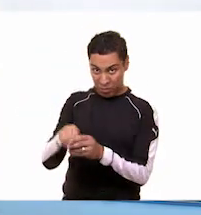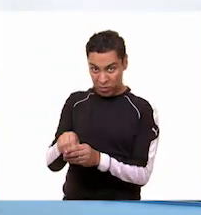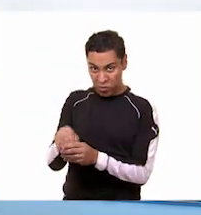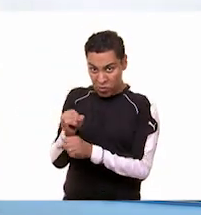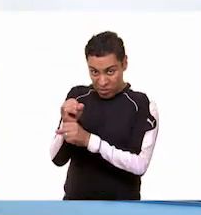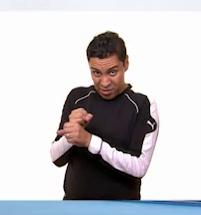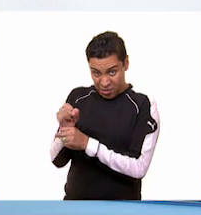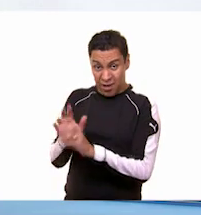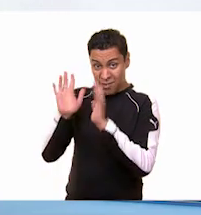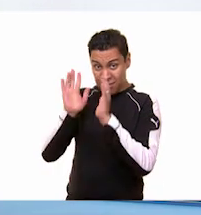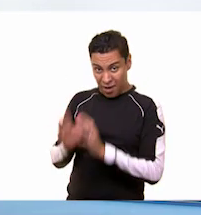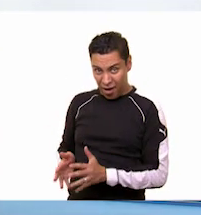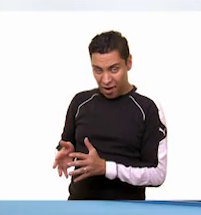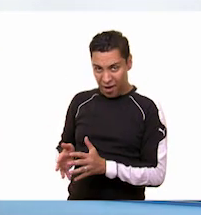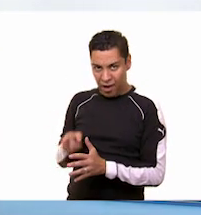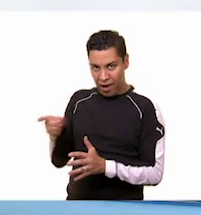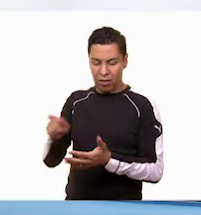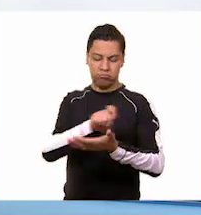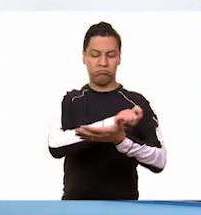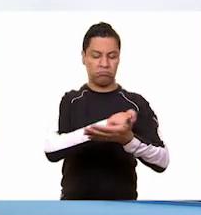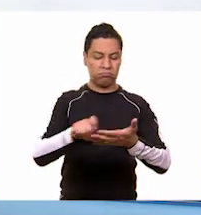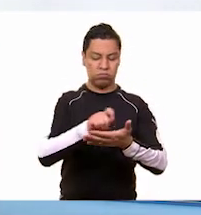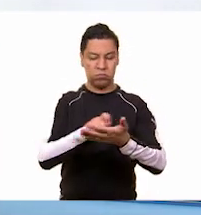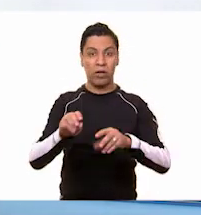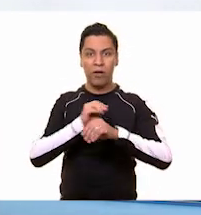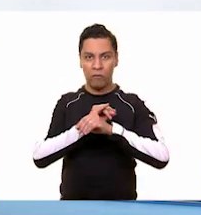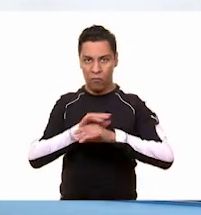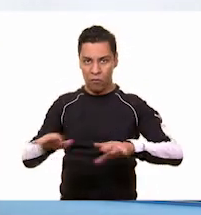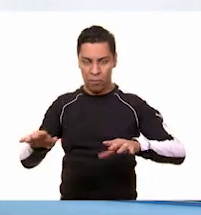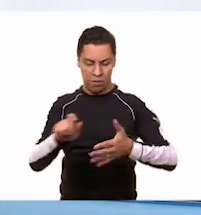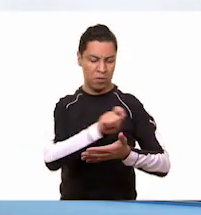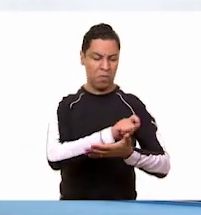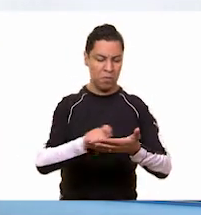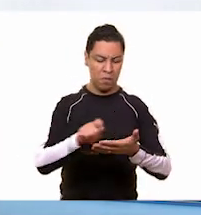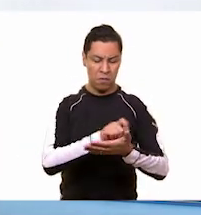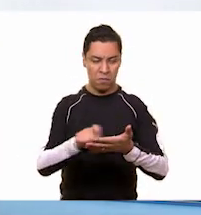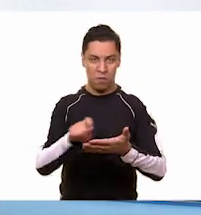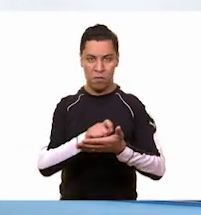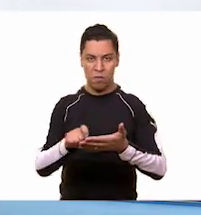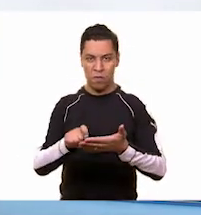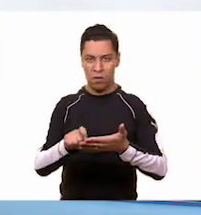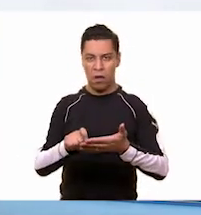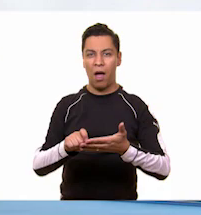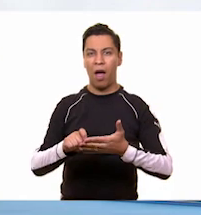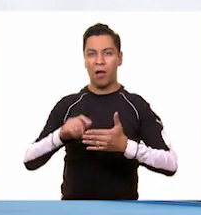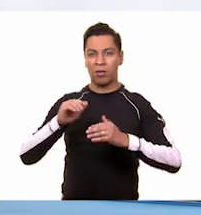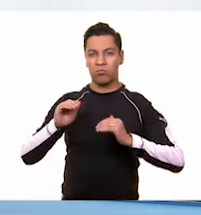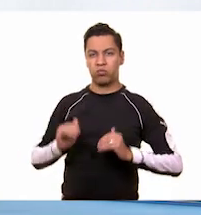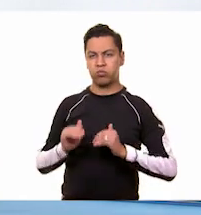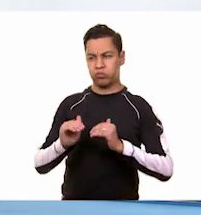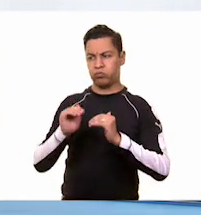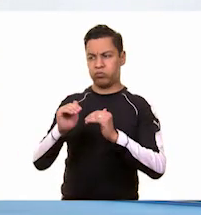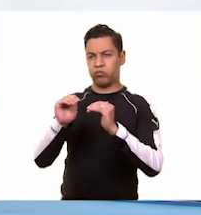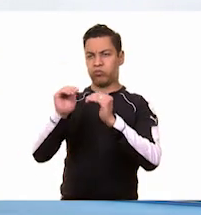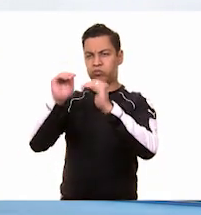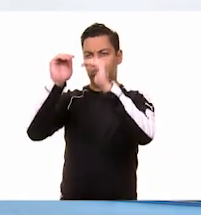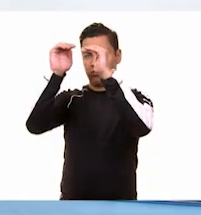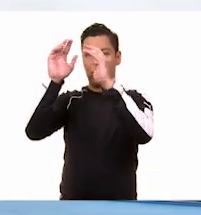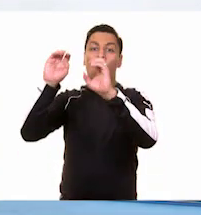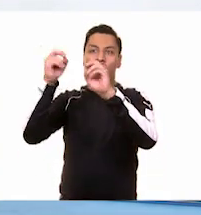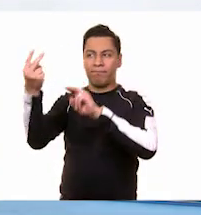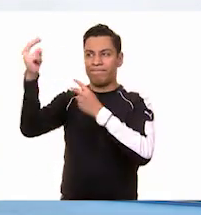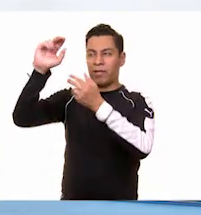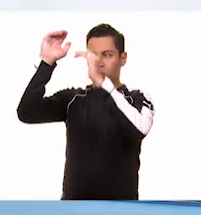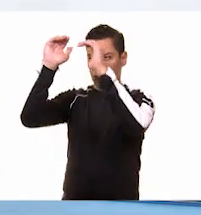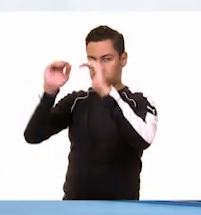la reportera redacta su información y lo hace utilizando la pirámide invertida, donde los datos que